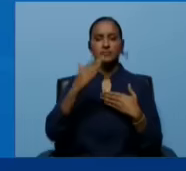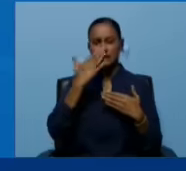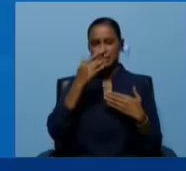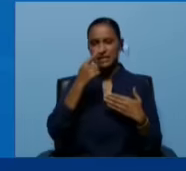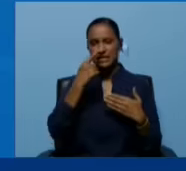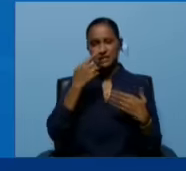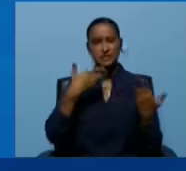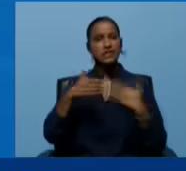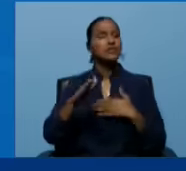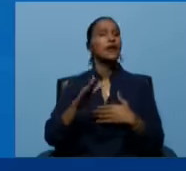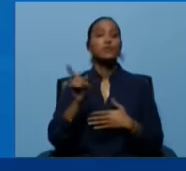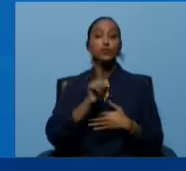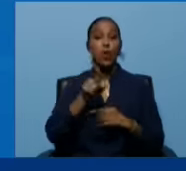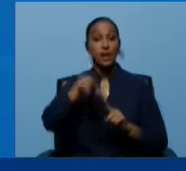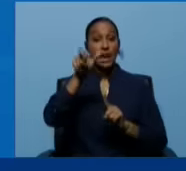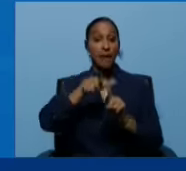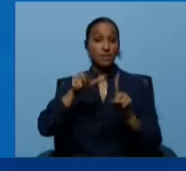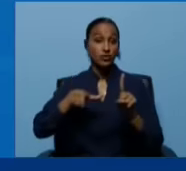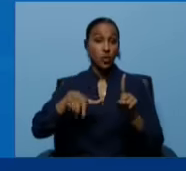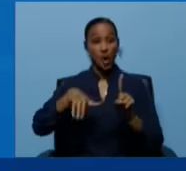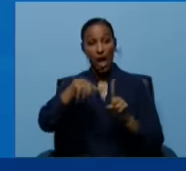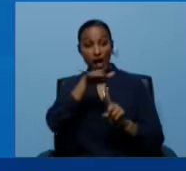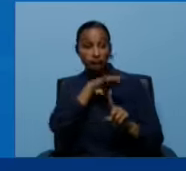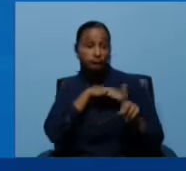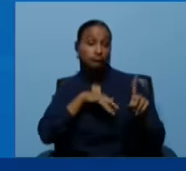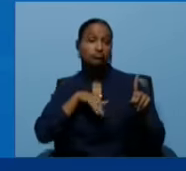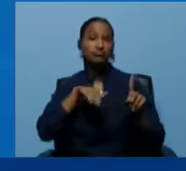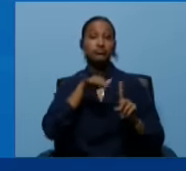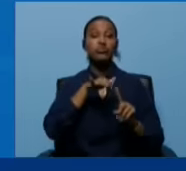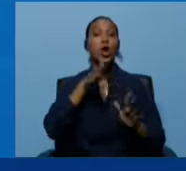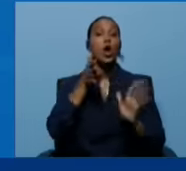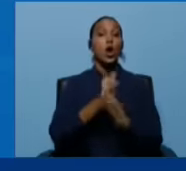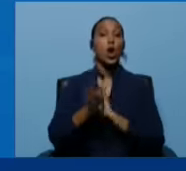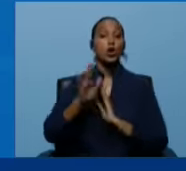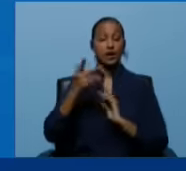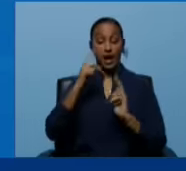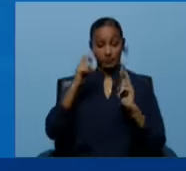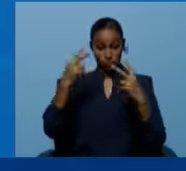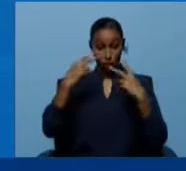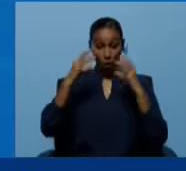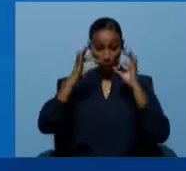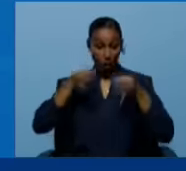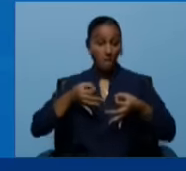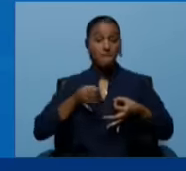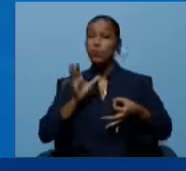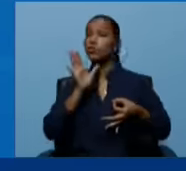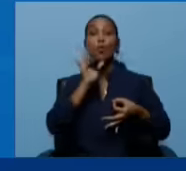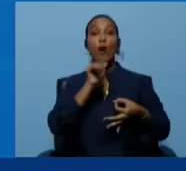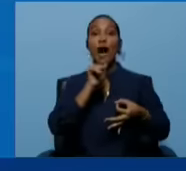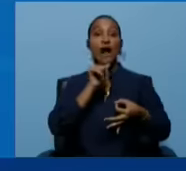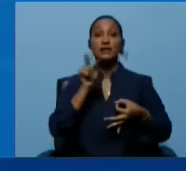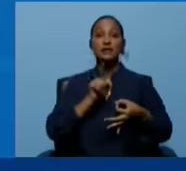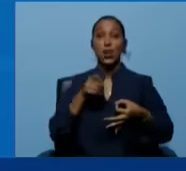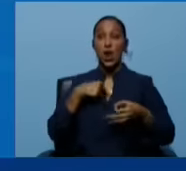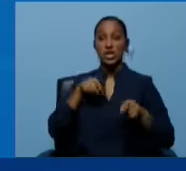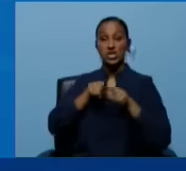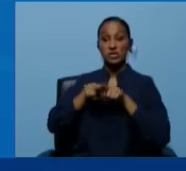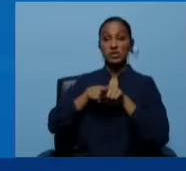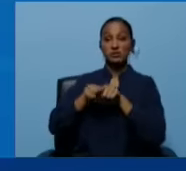de paja, los que no miran a un lado cuando están acabando con un hermano,